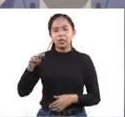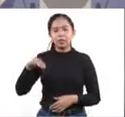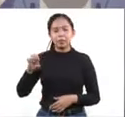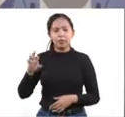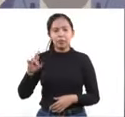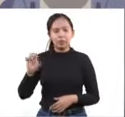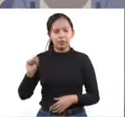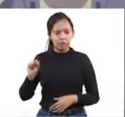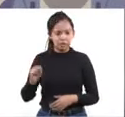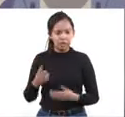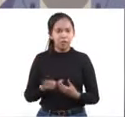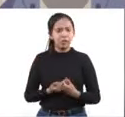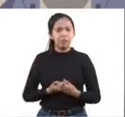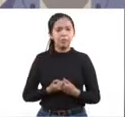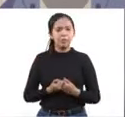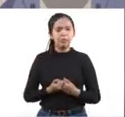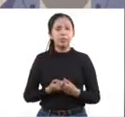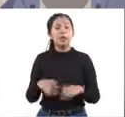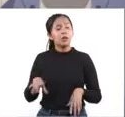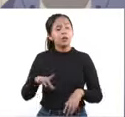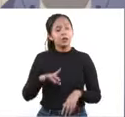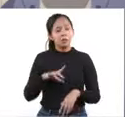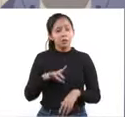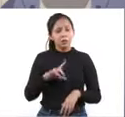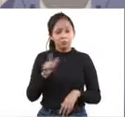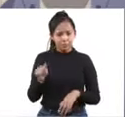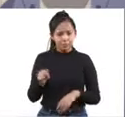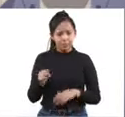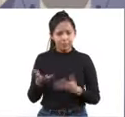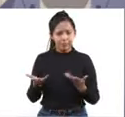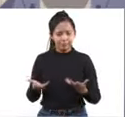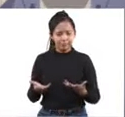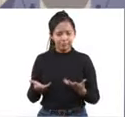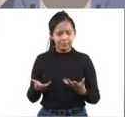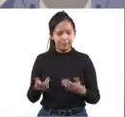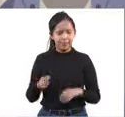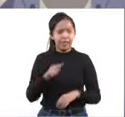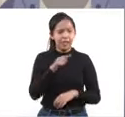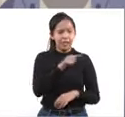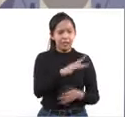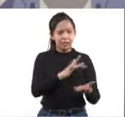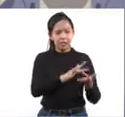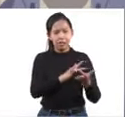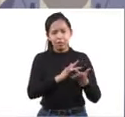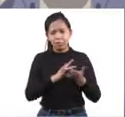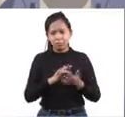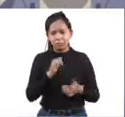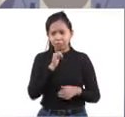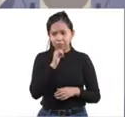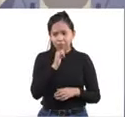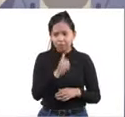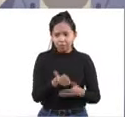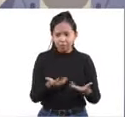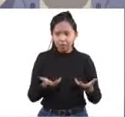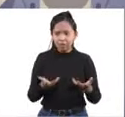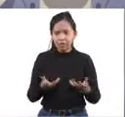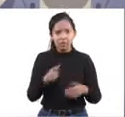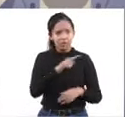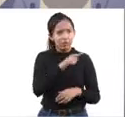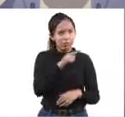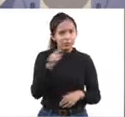caso. Sin embargo, al no encontrar apoyo y ver la injusticia, Jorge no